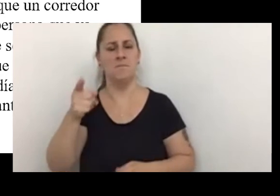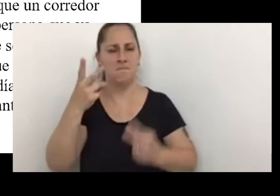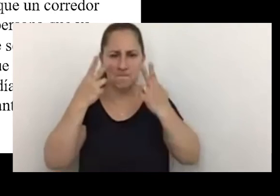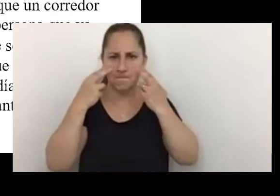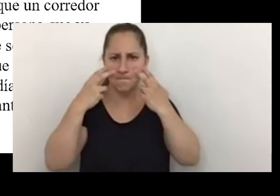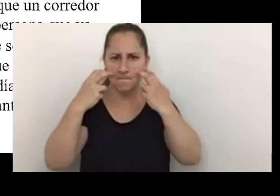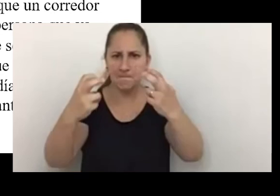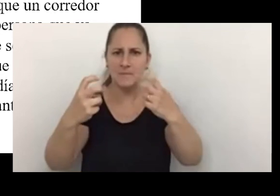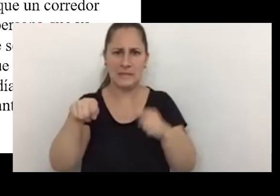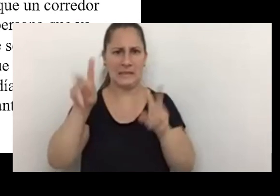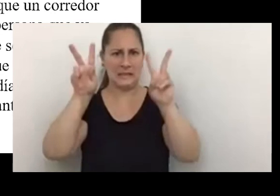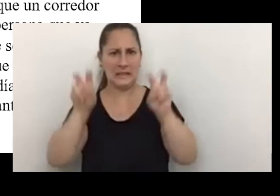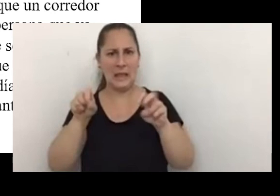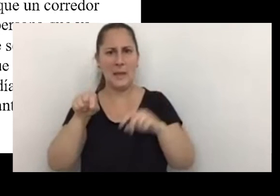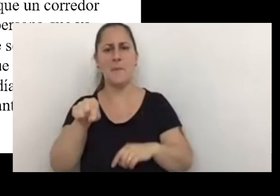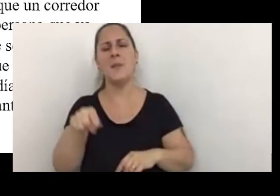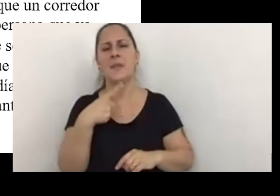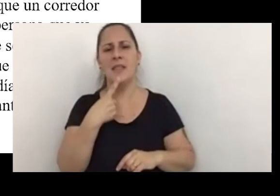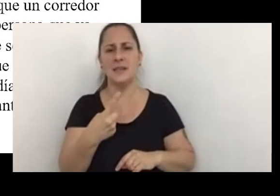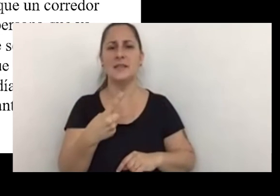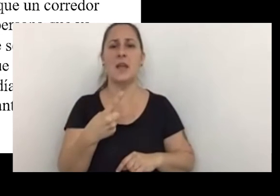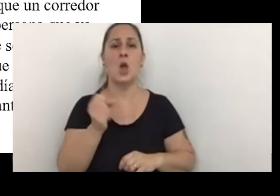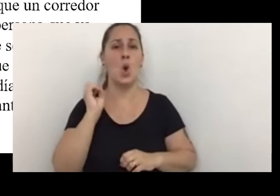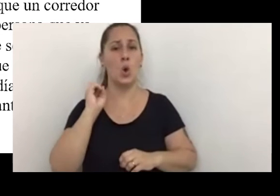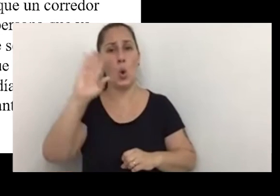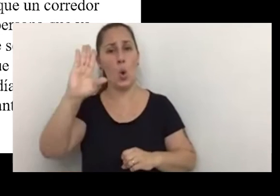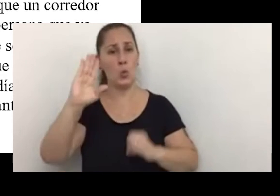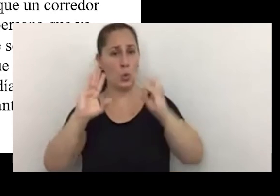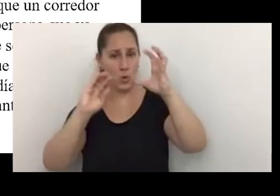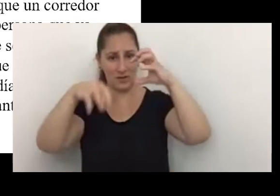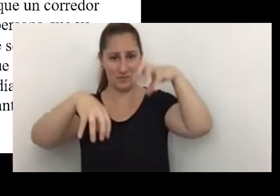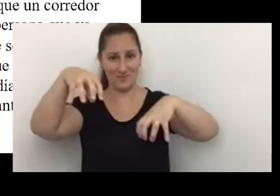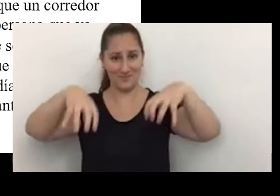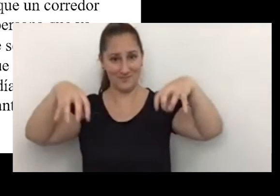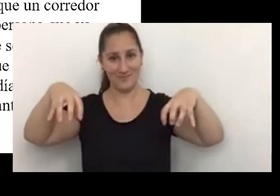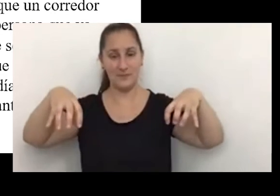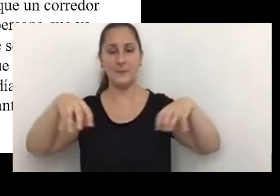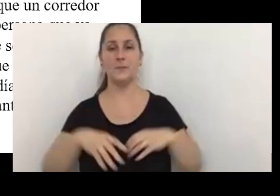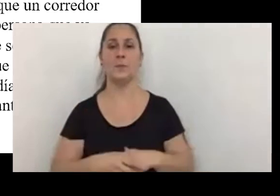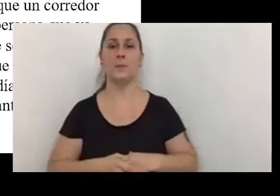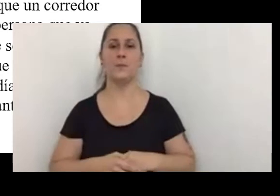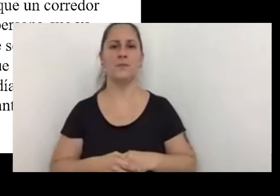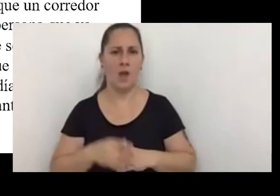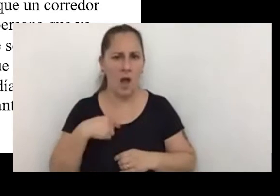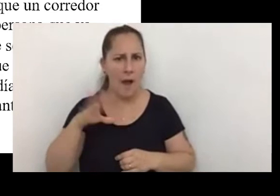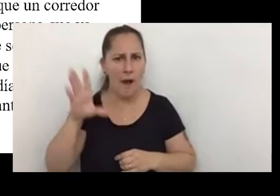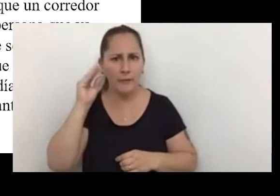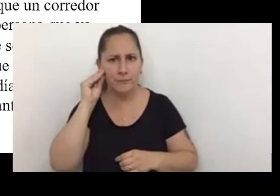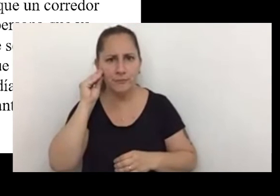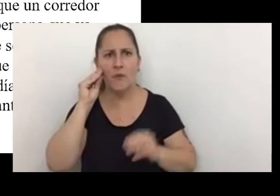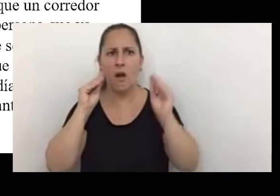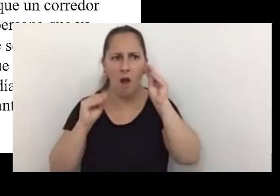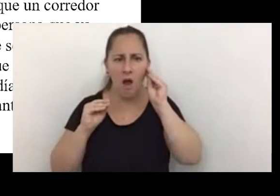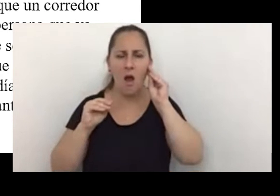temática, han sostenido que los clubes, así como los grupos, se han hecho eco de la noticia y han